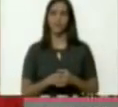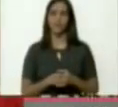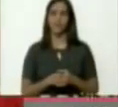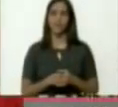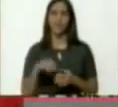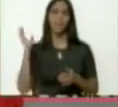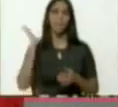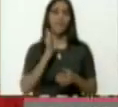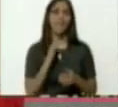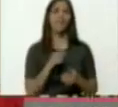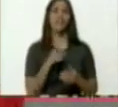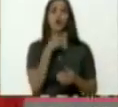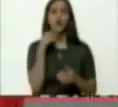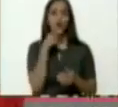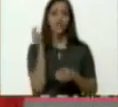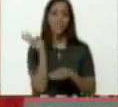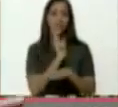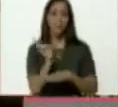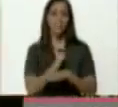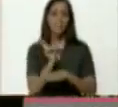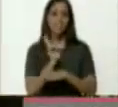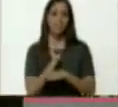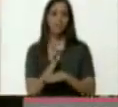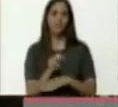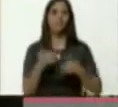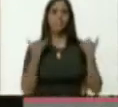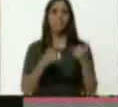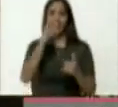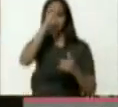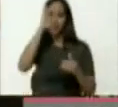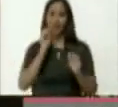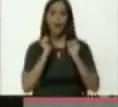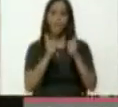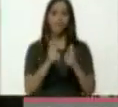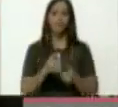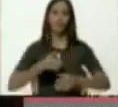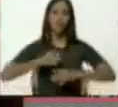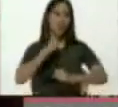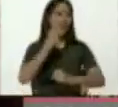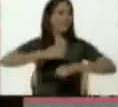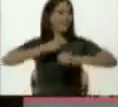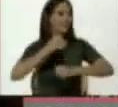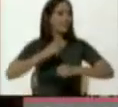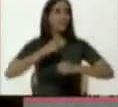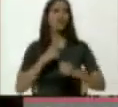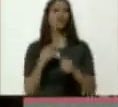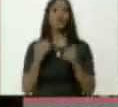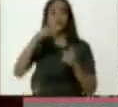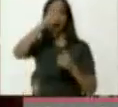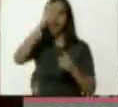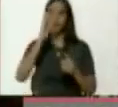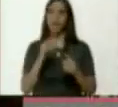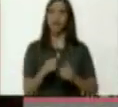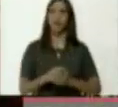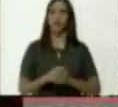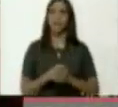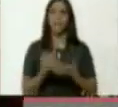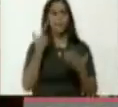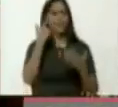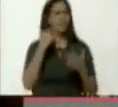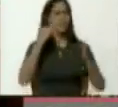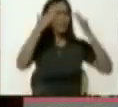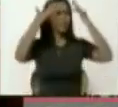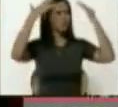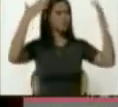Viene octubre rapidito. Ya Diosdado empezó con la gaita. Y cuando empieza Diosdado es como una especie de Nostradamus navideño. Sí.